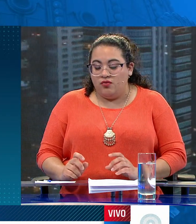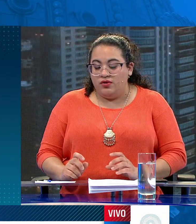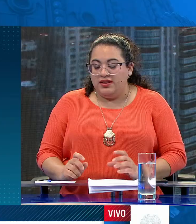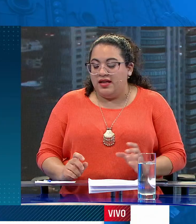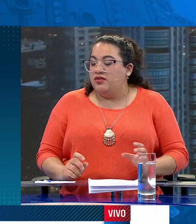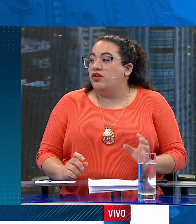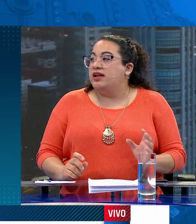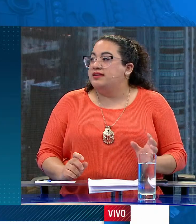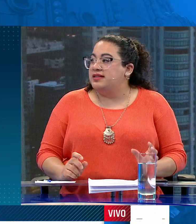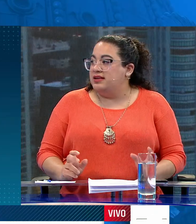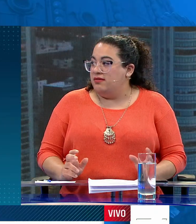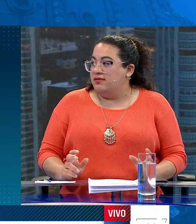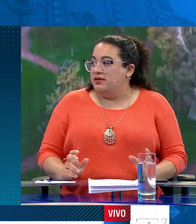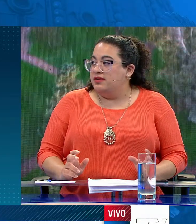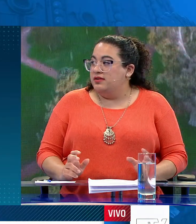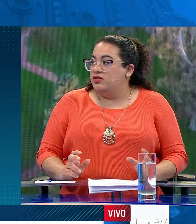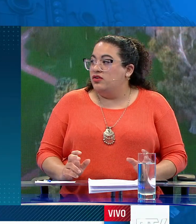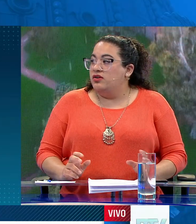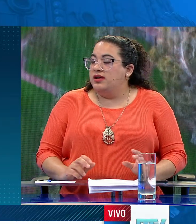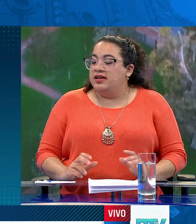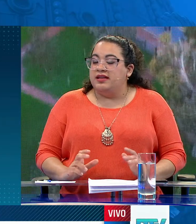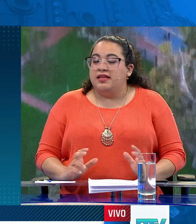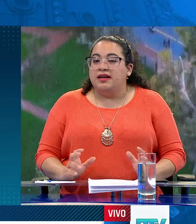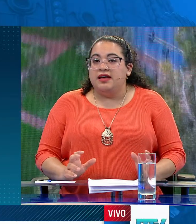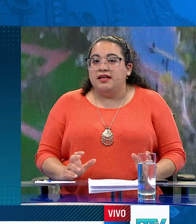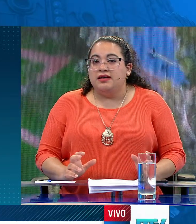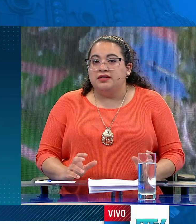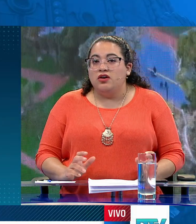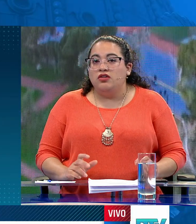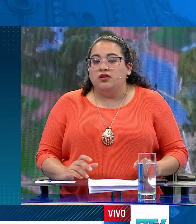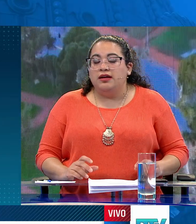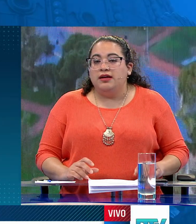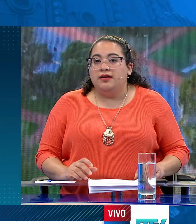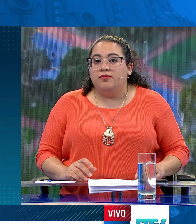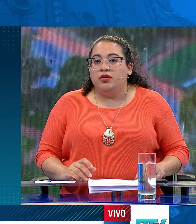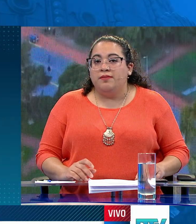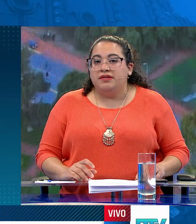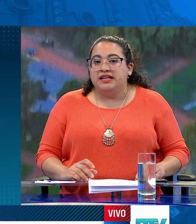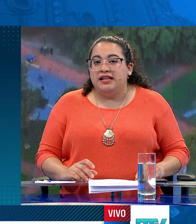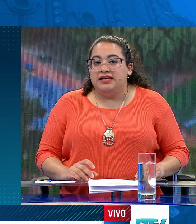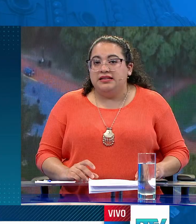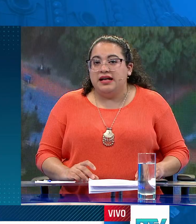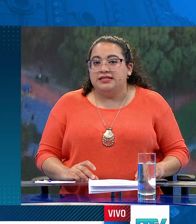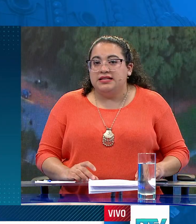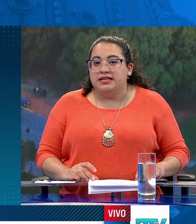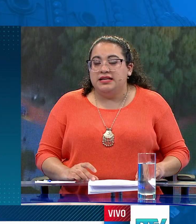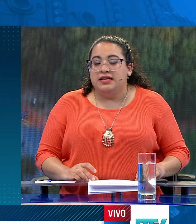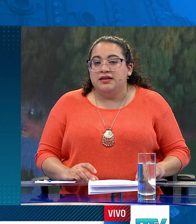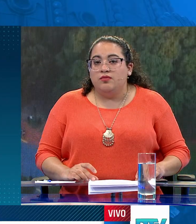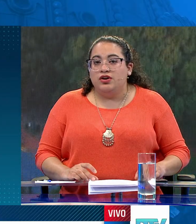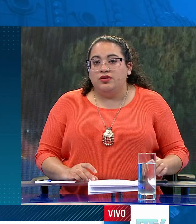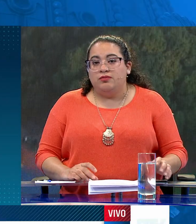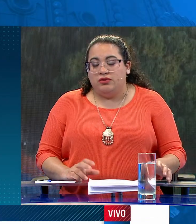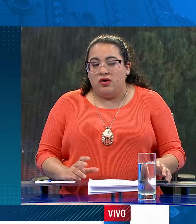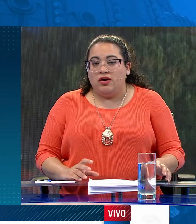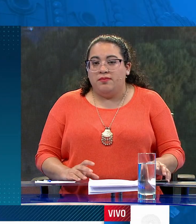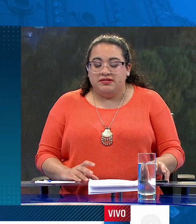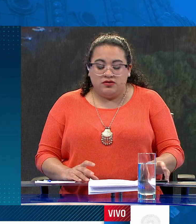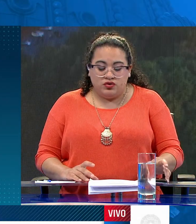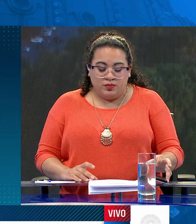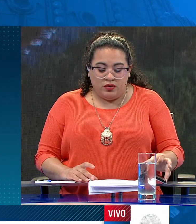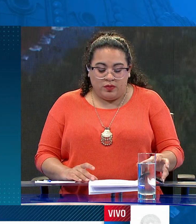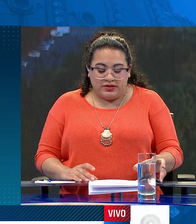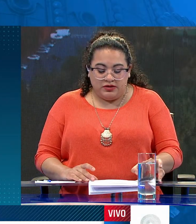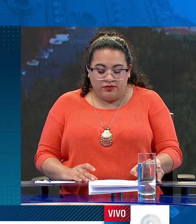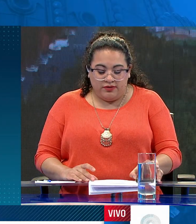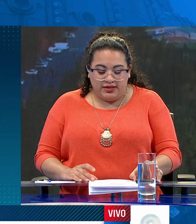una unidad organizativa, ¿no? Esta degradación por especialistas y diputados que expresaron